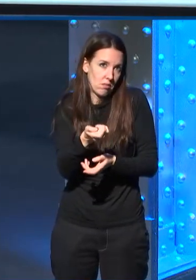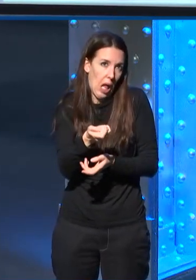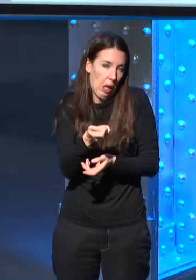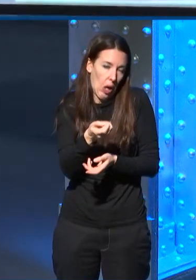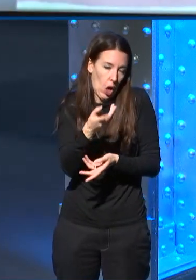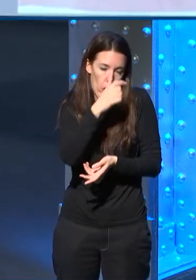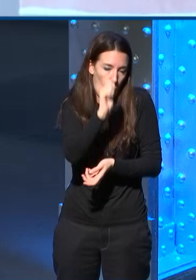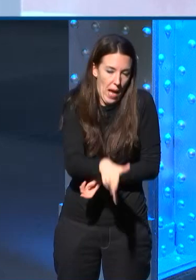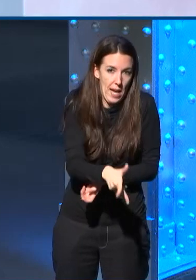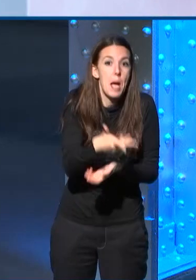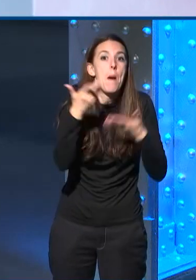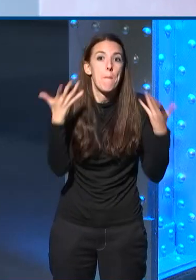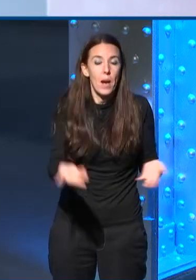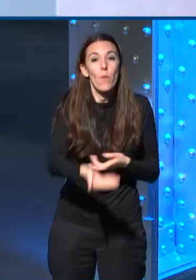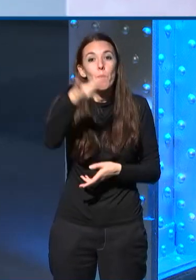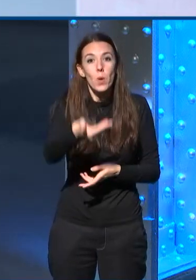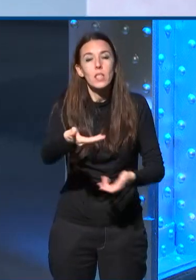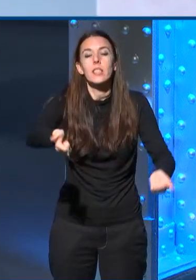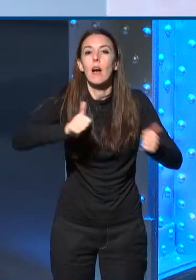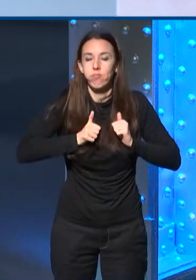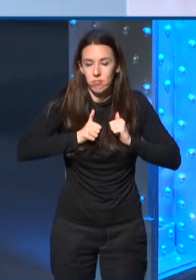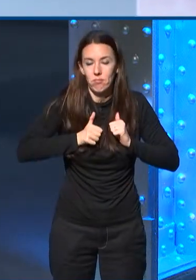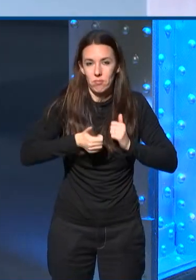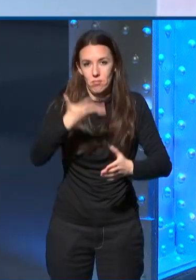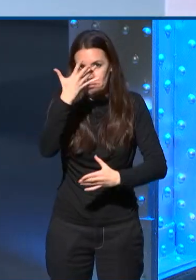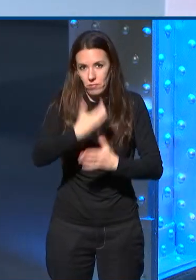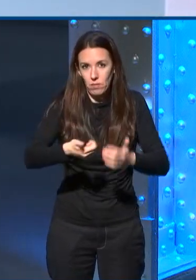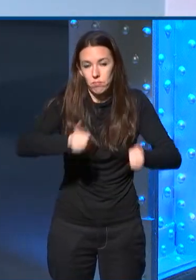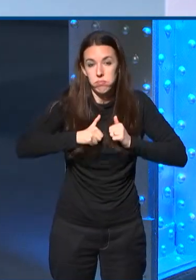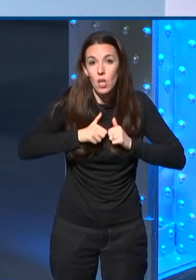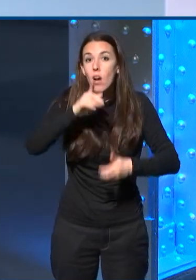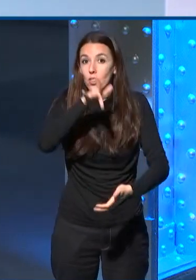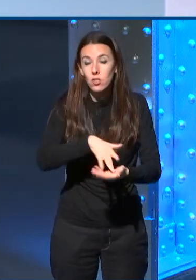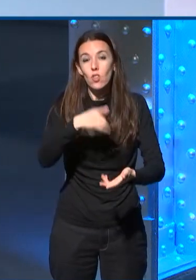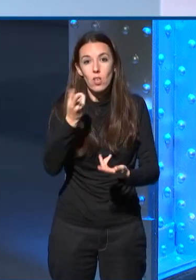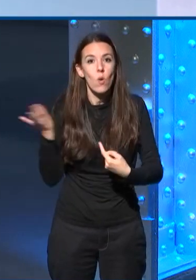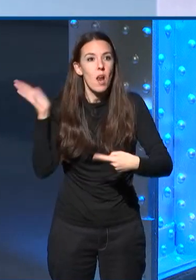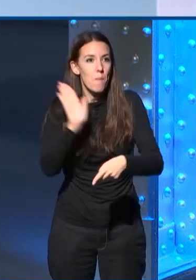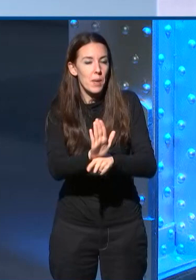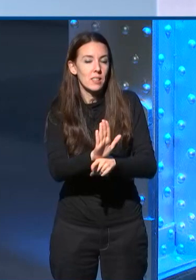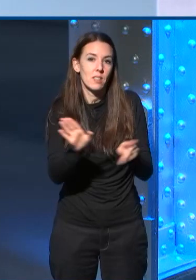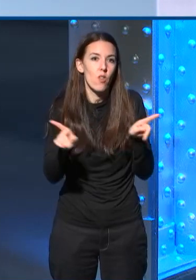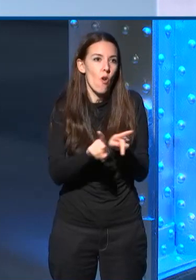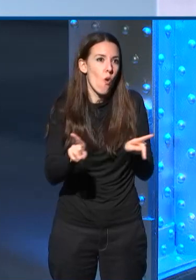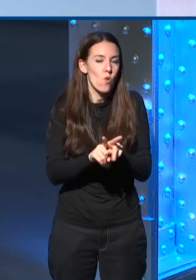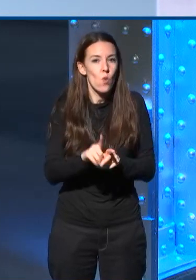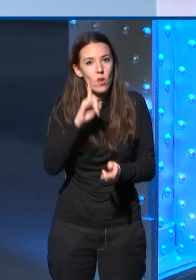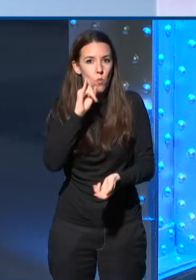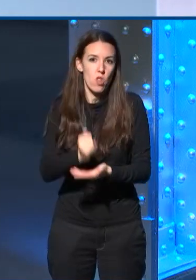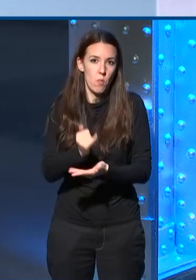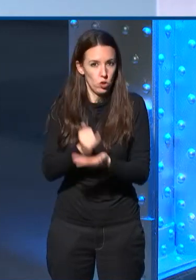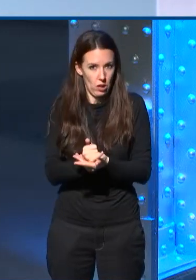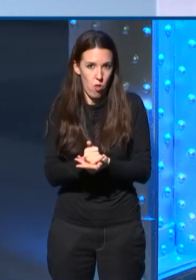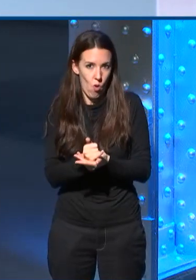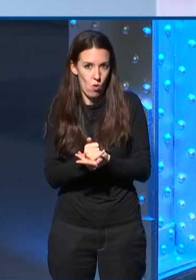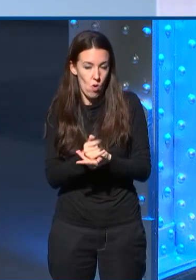son, pero lo importante de esto era que se aprendiese, que aprendiéramos de los errores, y de hecho esto la ESA siempre lo presentó y era cierto como un demostrador, como una prueba